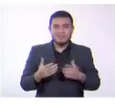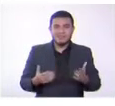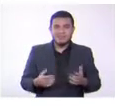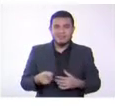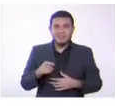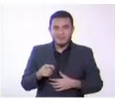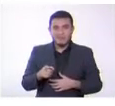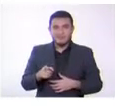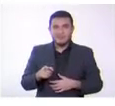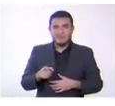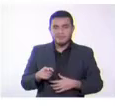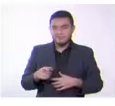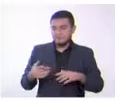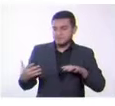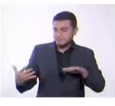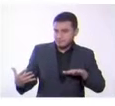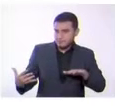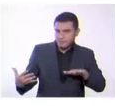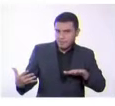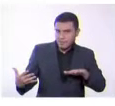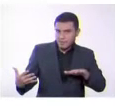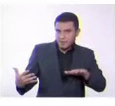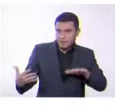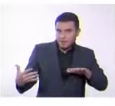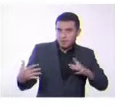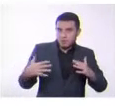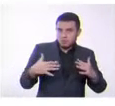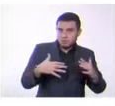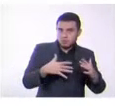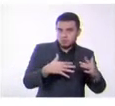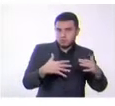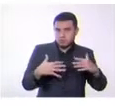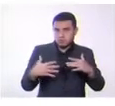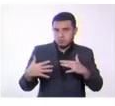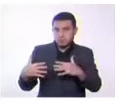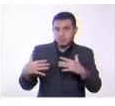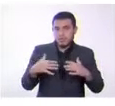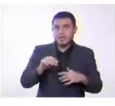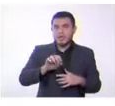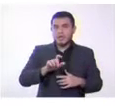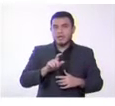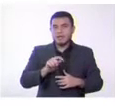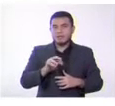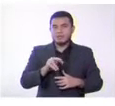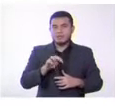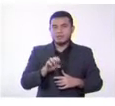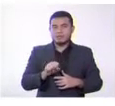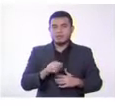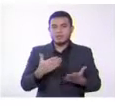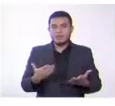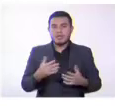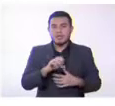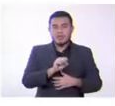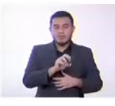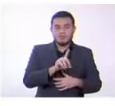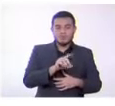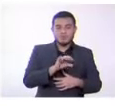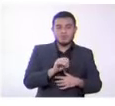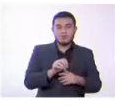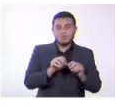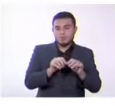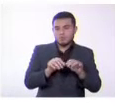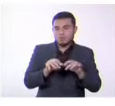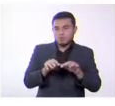una transferencia de electrones, ya que como pueden observar, el sodio libera o cede